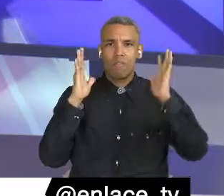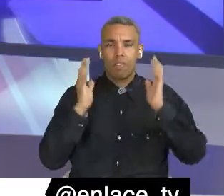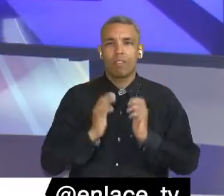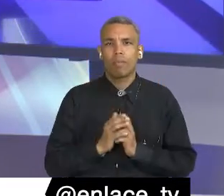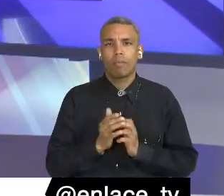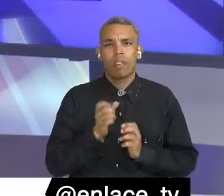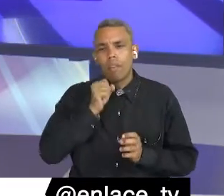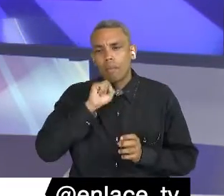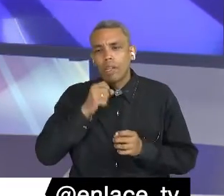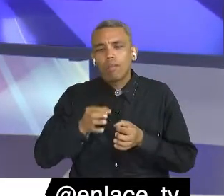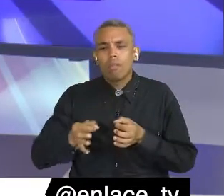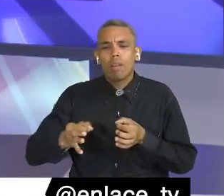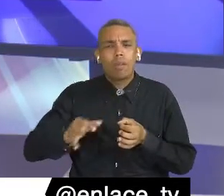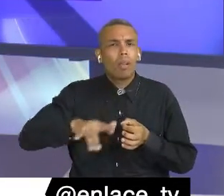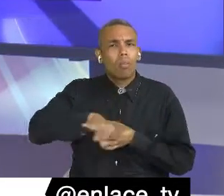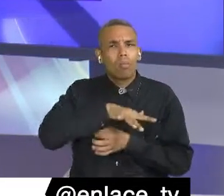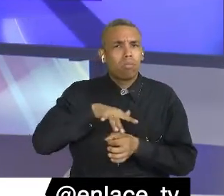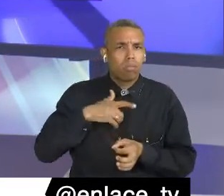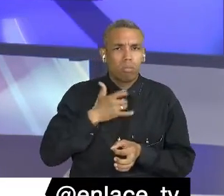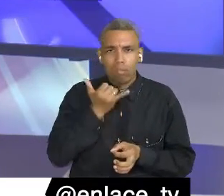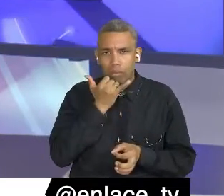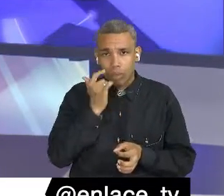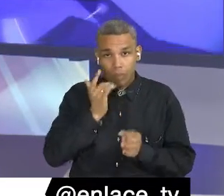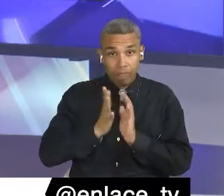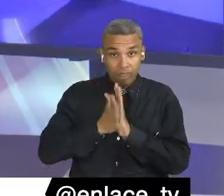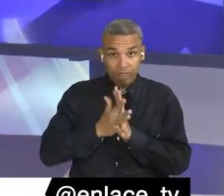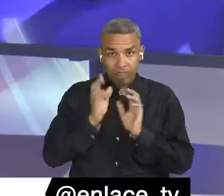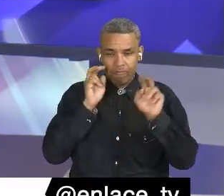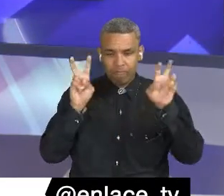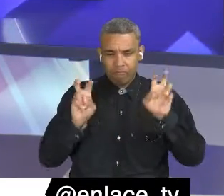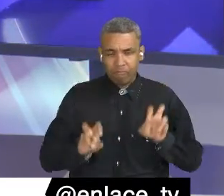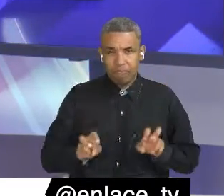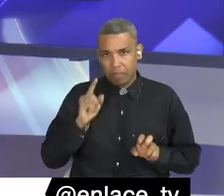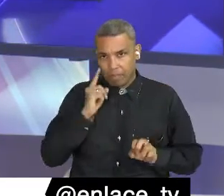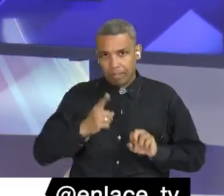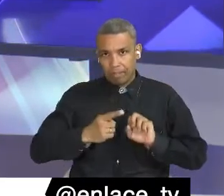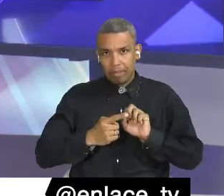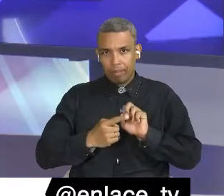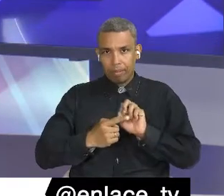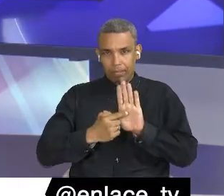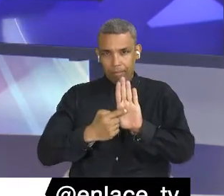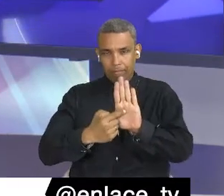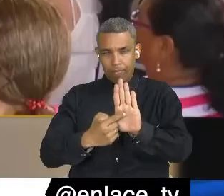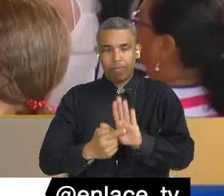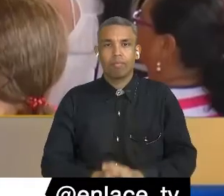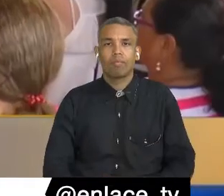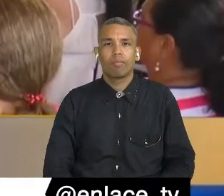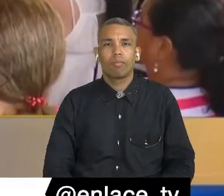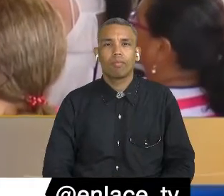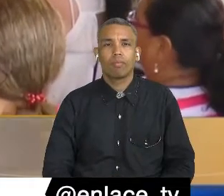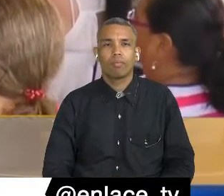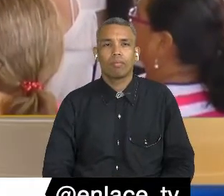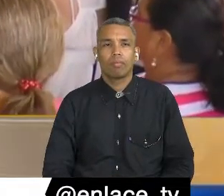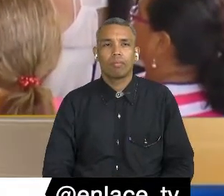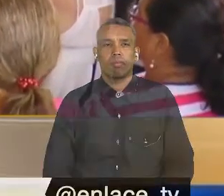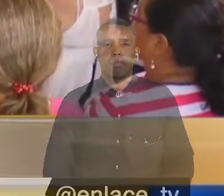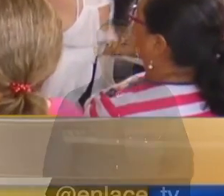que ocurren en nuestra ciudad y región. A continuación, los titulares de la presente emisión informativa.